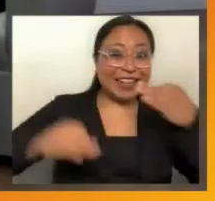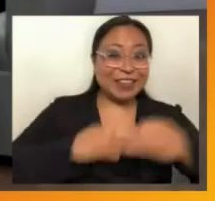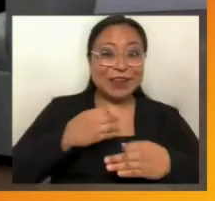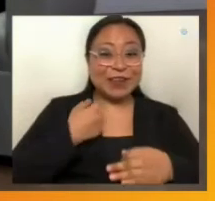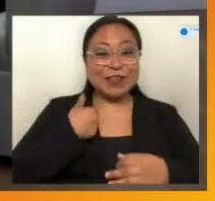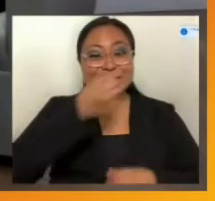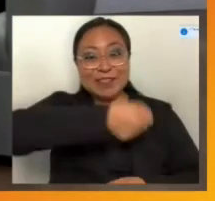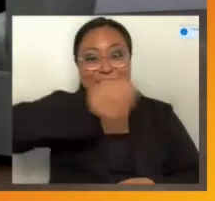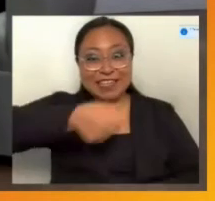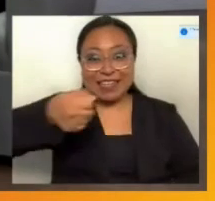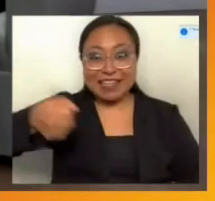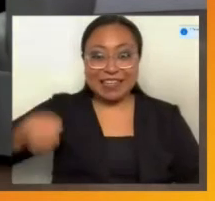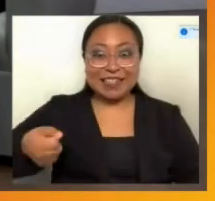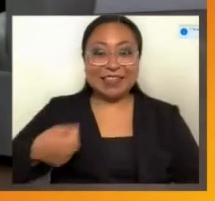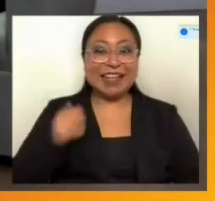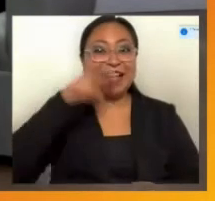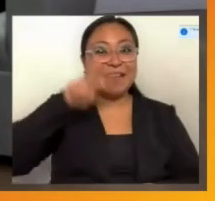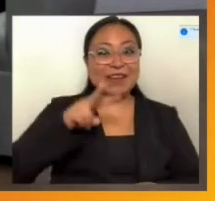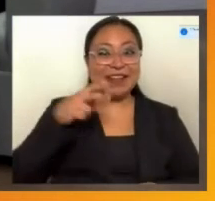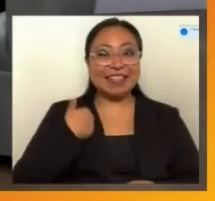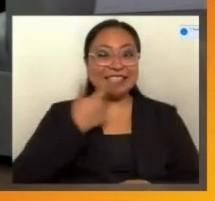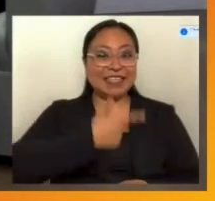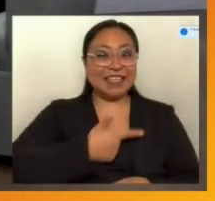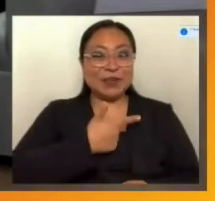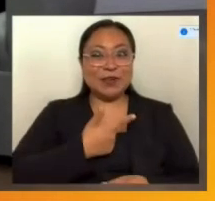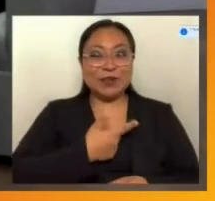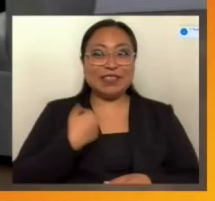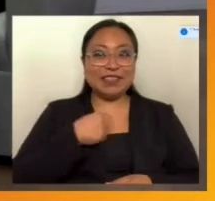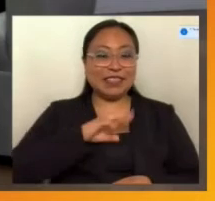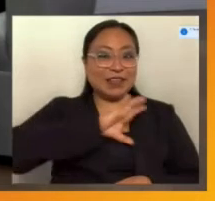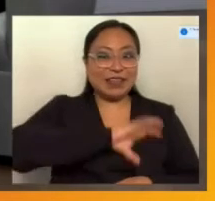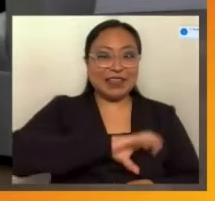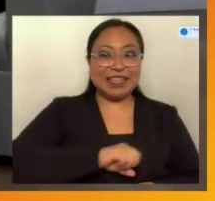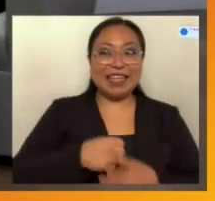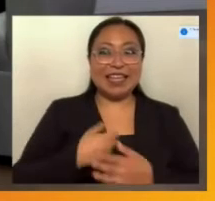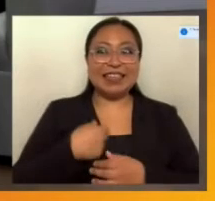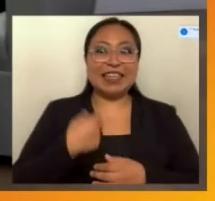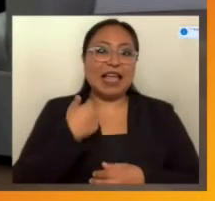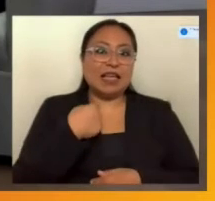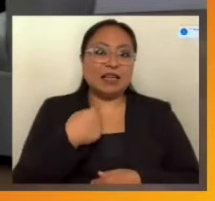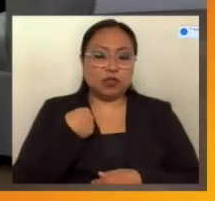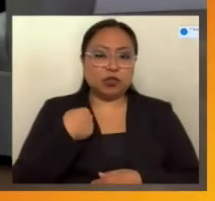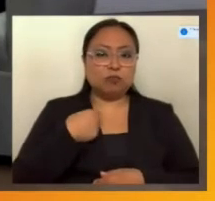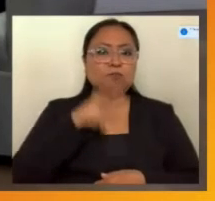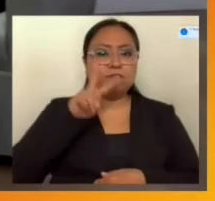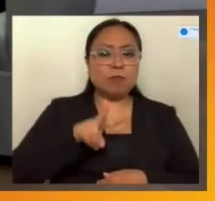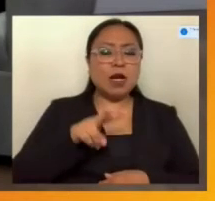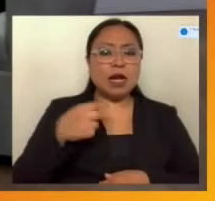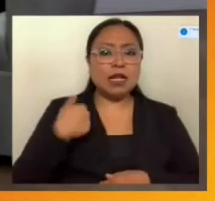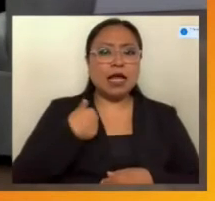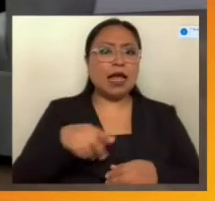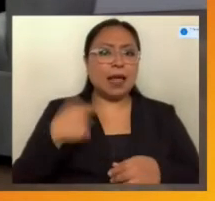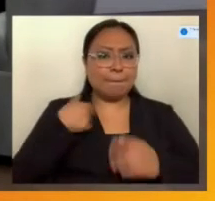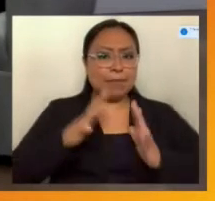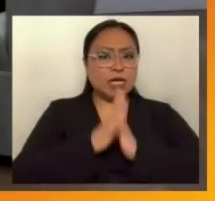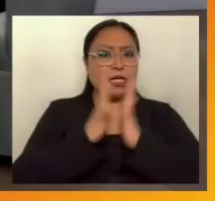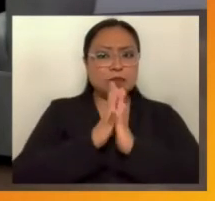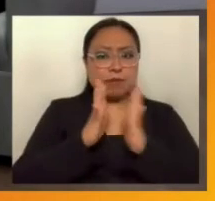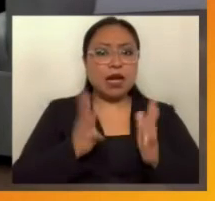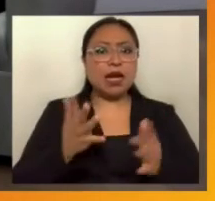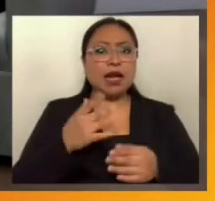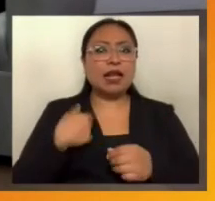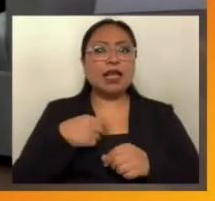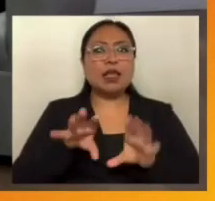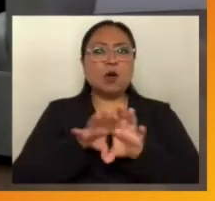saludo. Estoy muy emocionada de estar aquí. Es un honor que me hayan considerado partícipe de